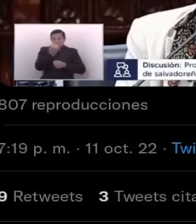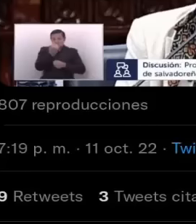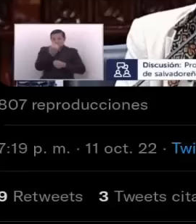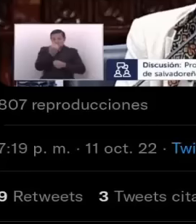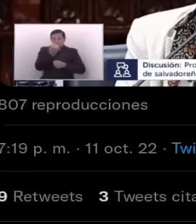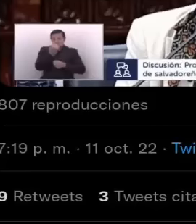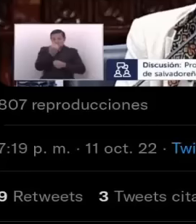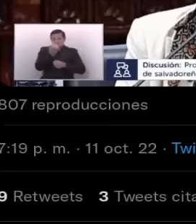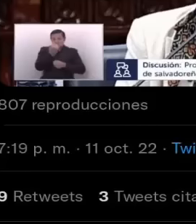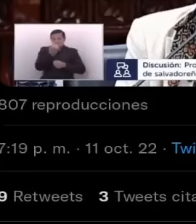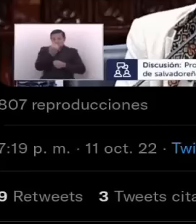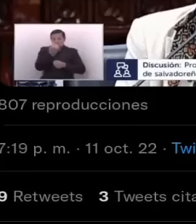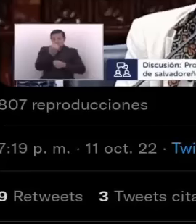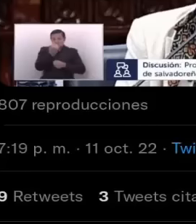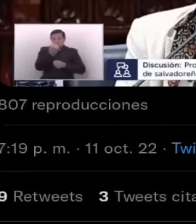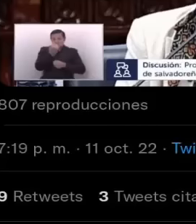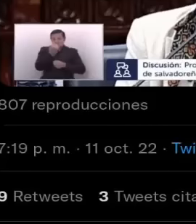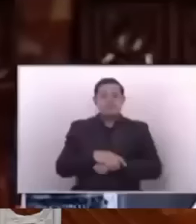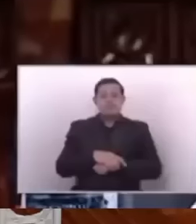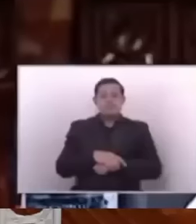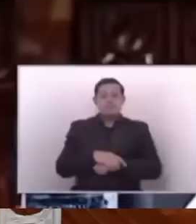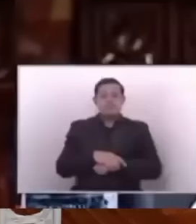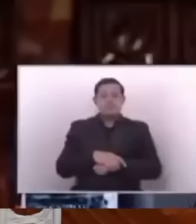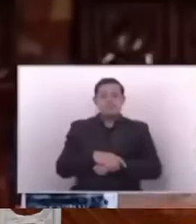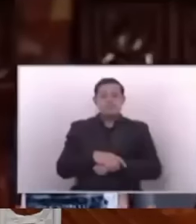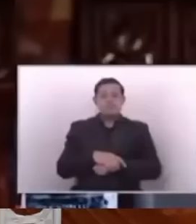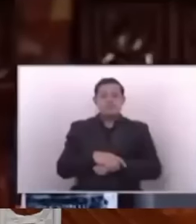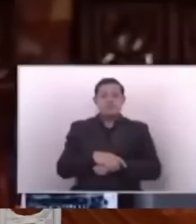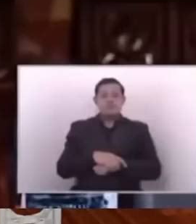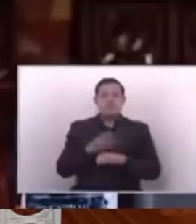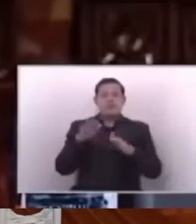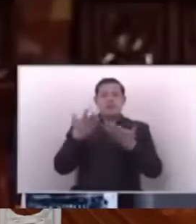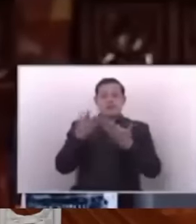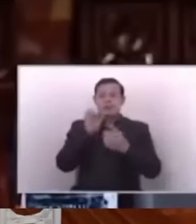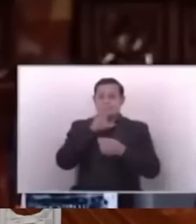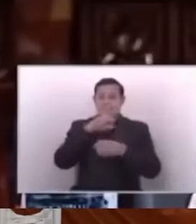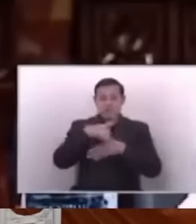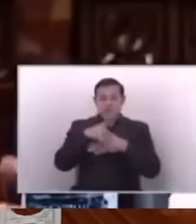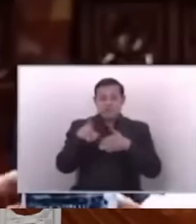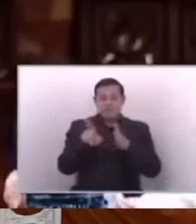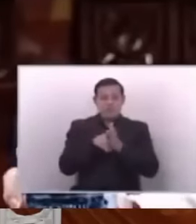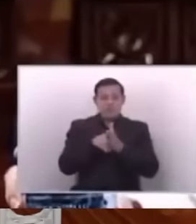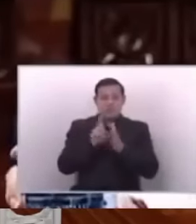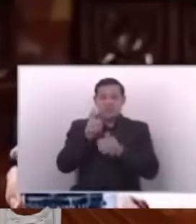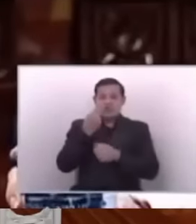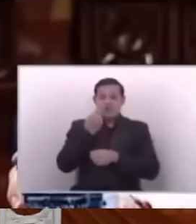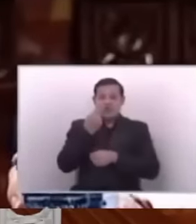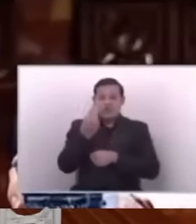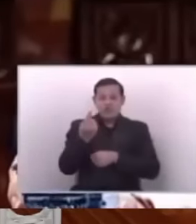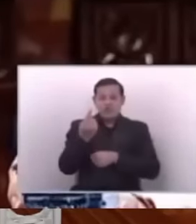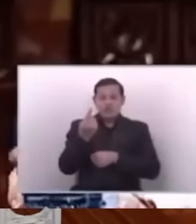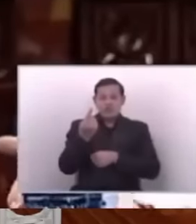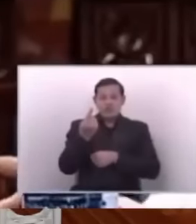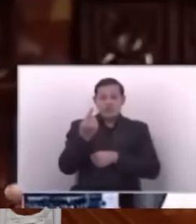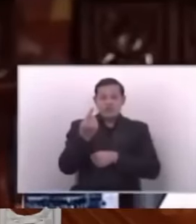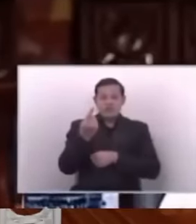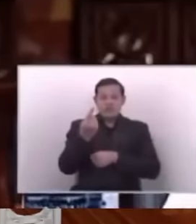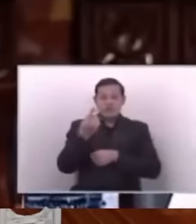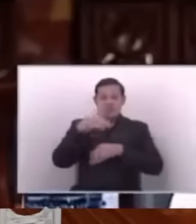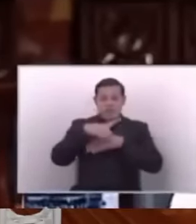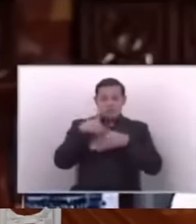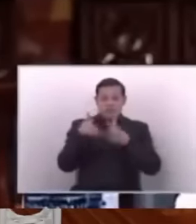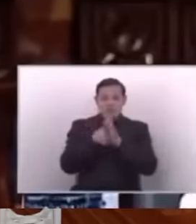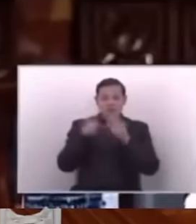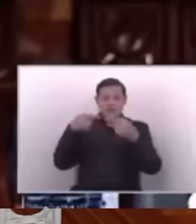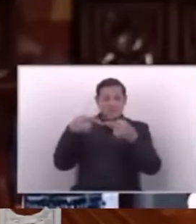parecerse a los diputados de Nuevas Ideas? Y aunque dice algún colega diputado que no vio a los